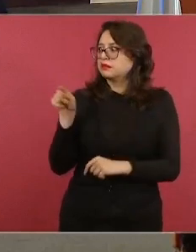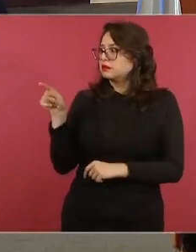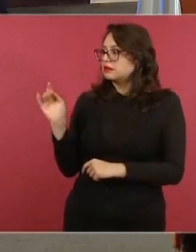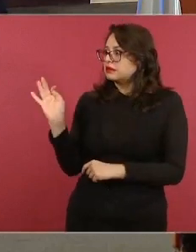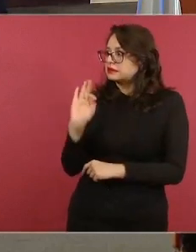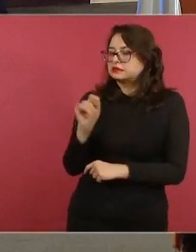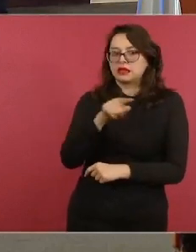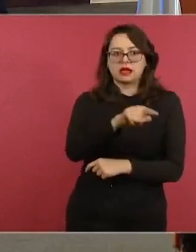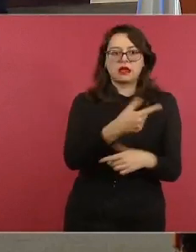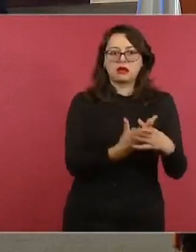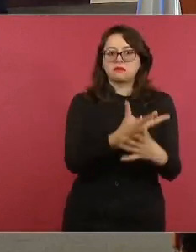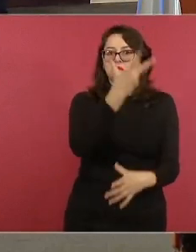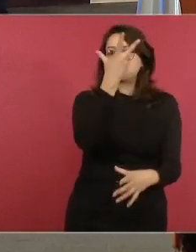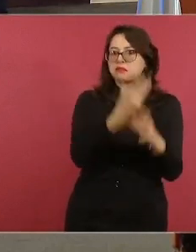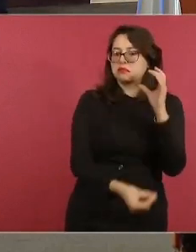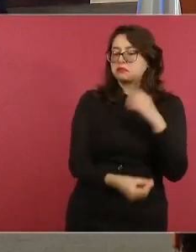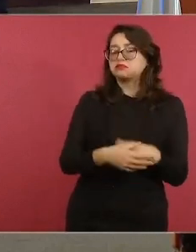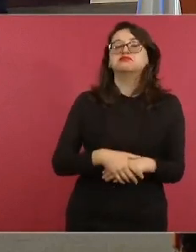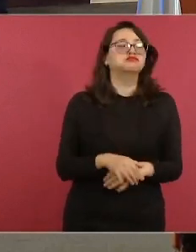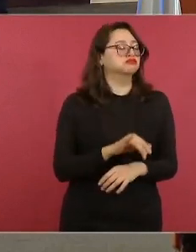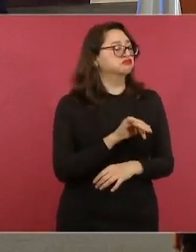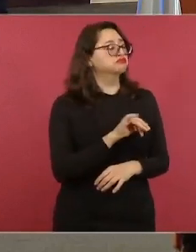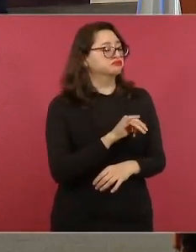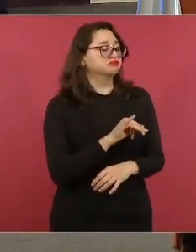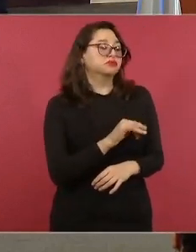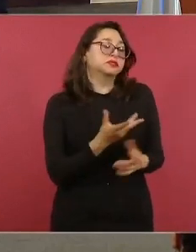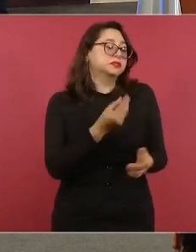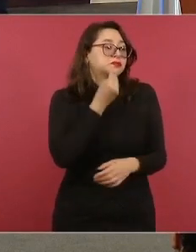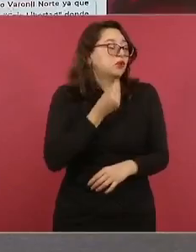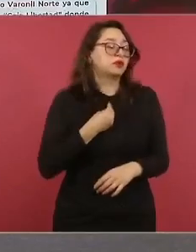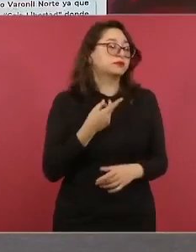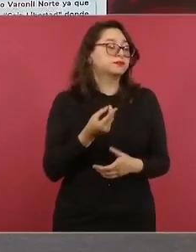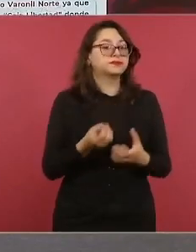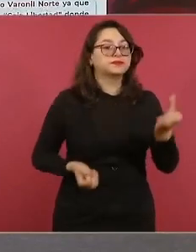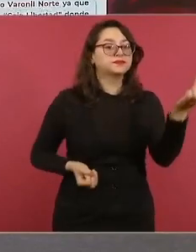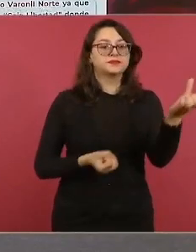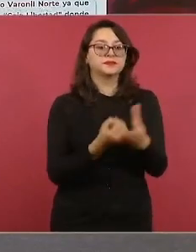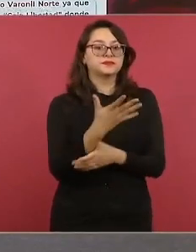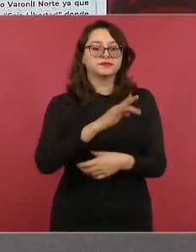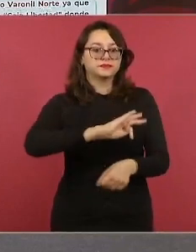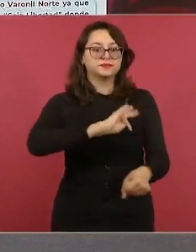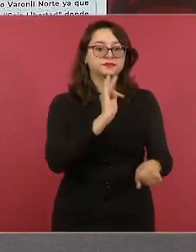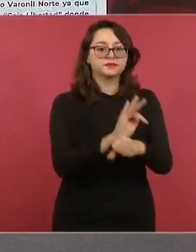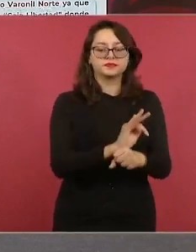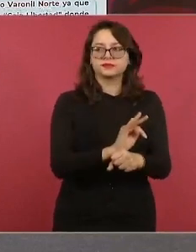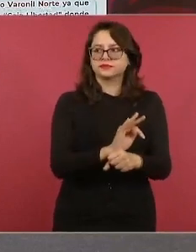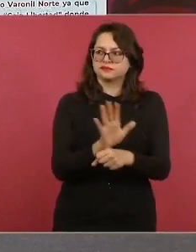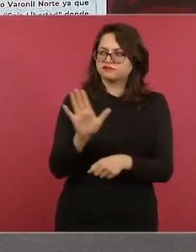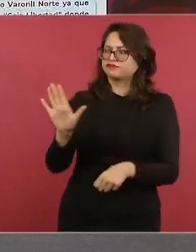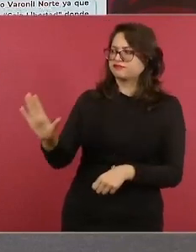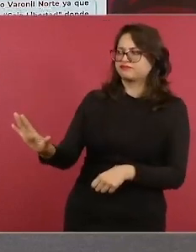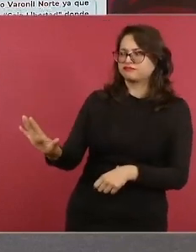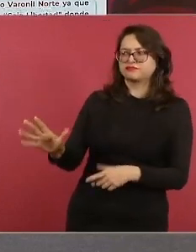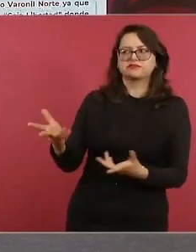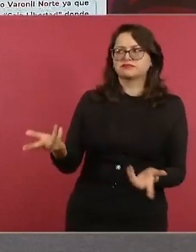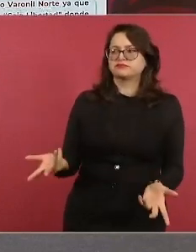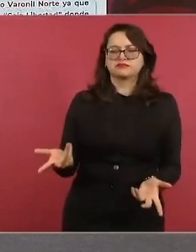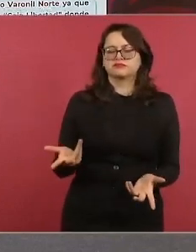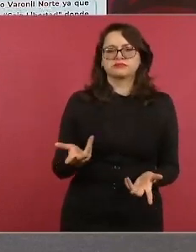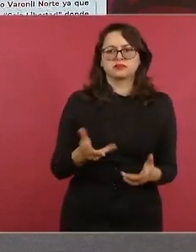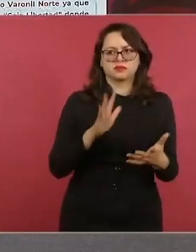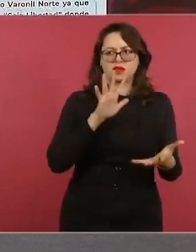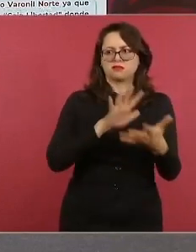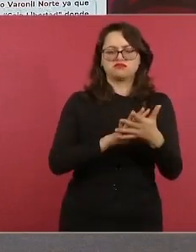Juan n continúa interno en el reclusorio prevenir preventivo varón y el norte ya que aún prevalece la prisión preventiva